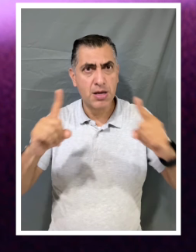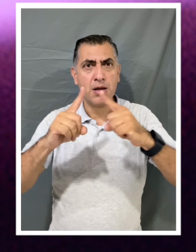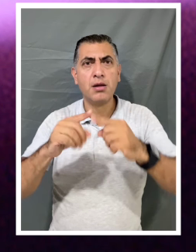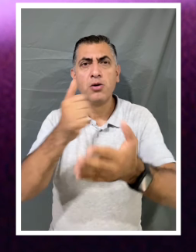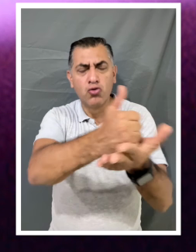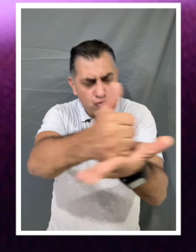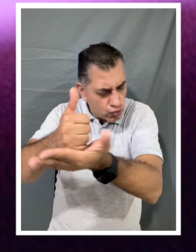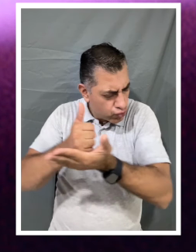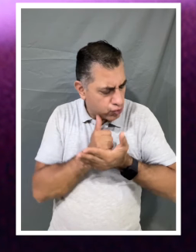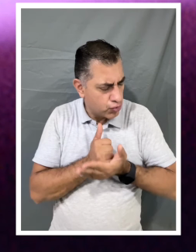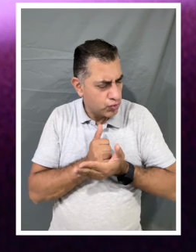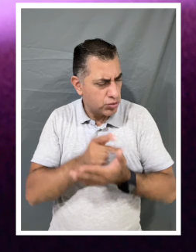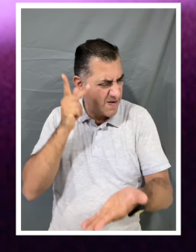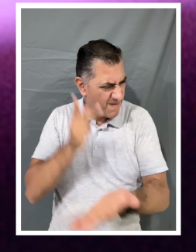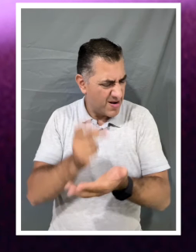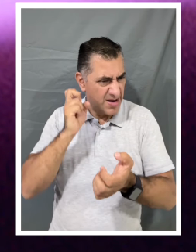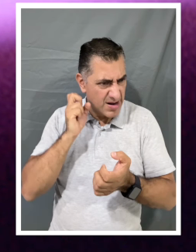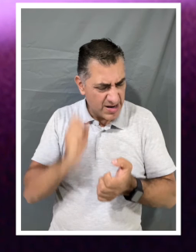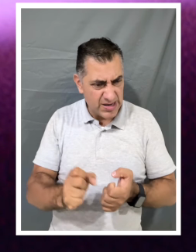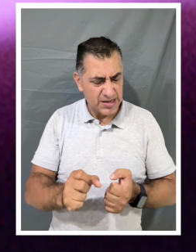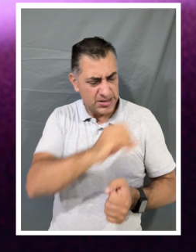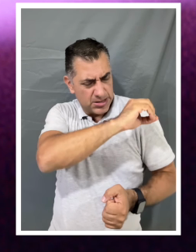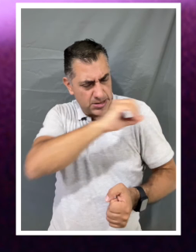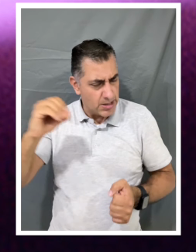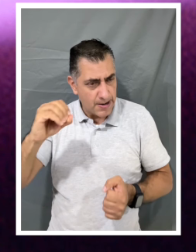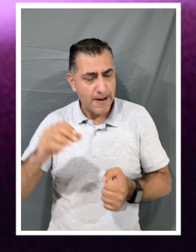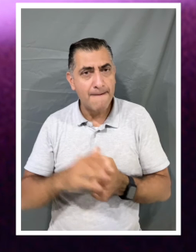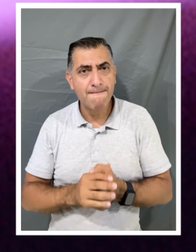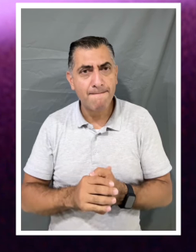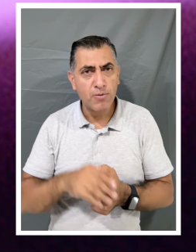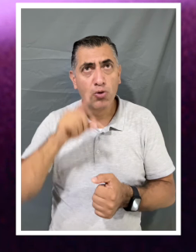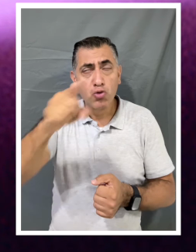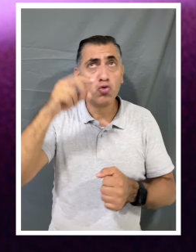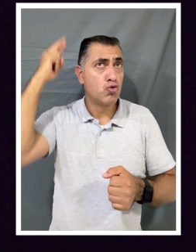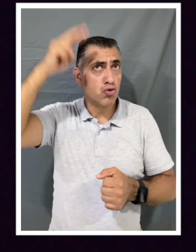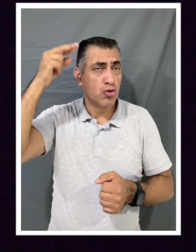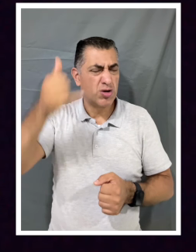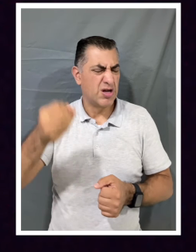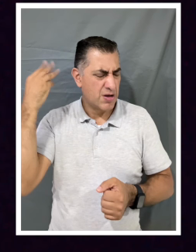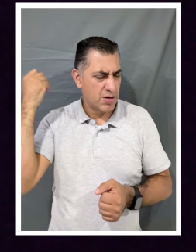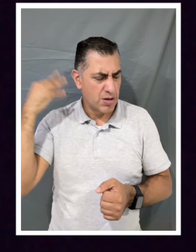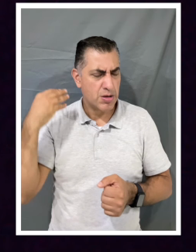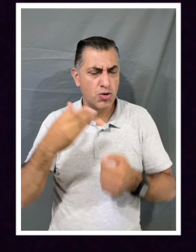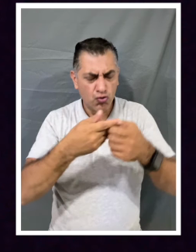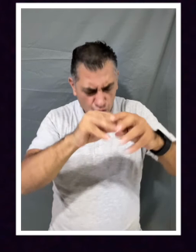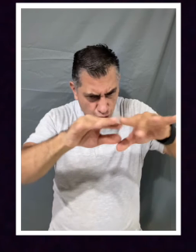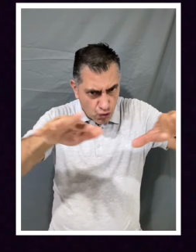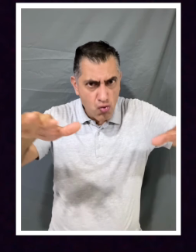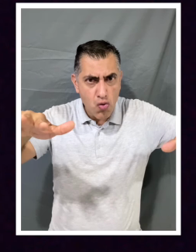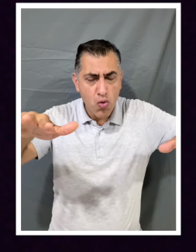Ayúdanos a formar parte de esta organización para que tu reino y tu mensaje se sigan